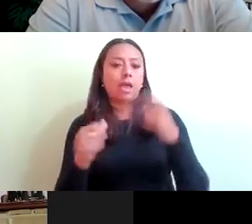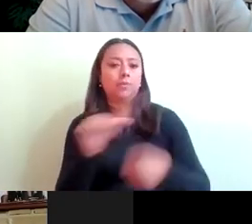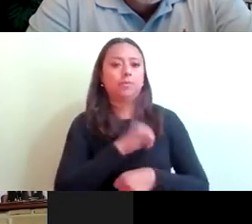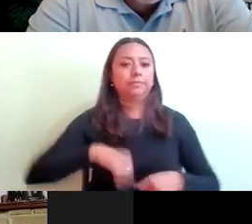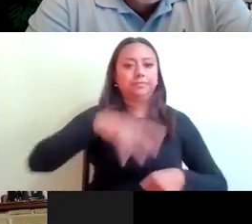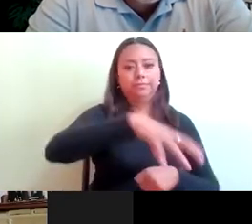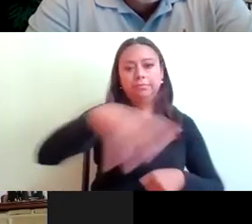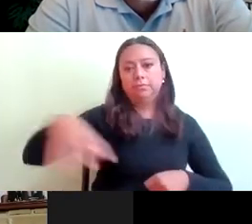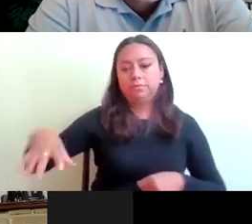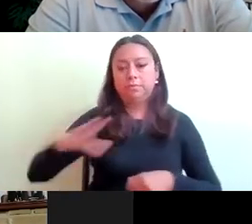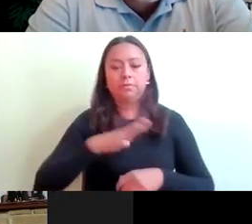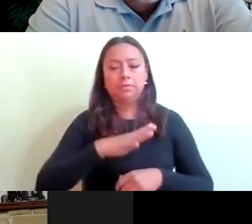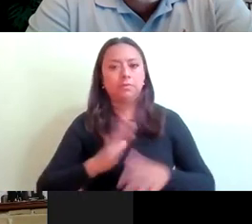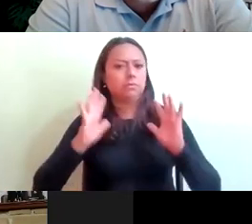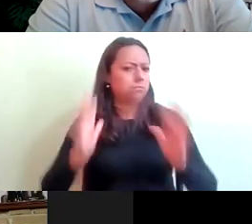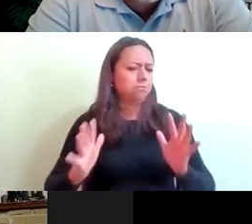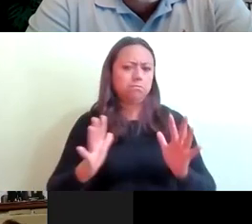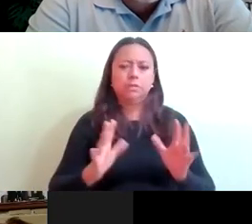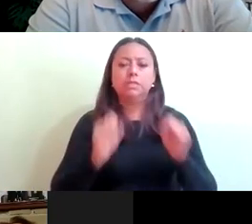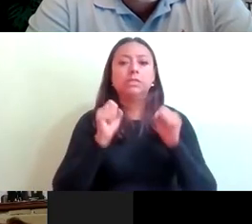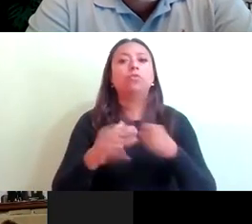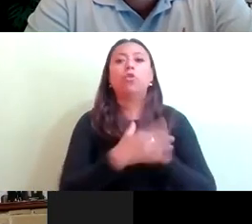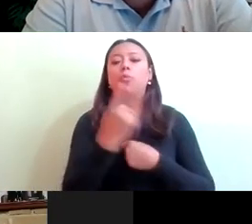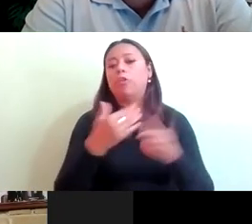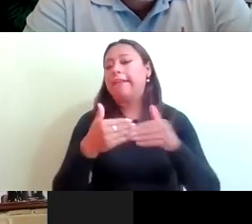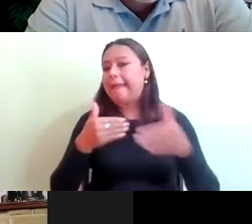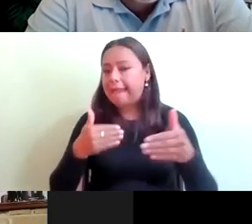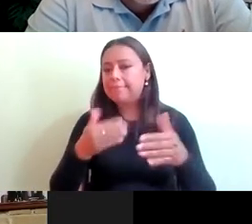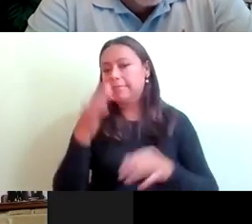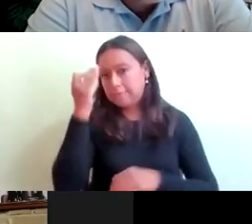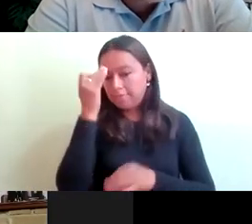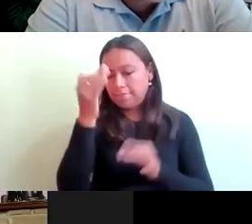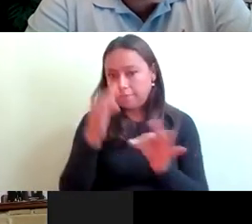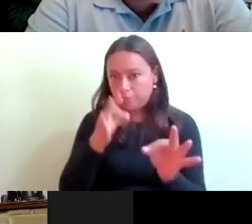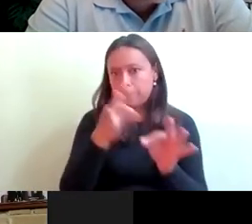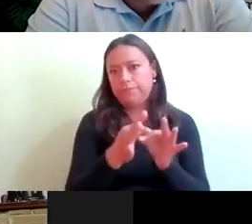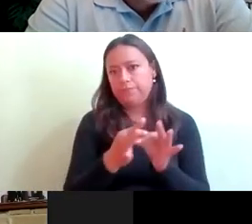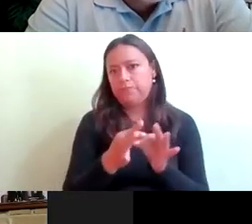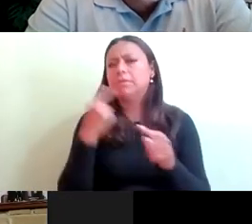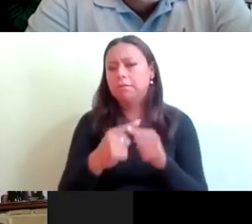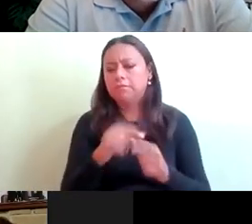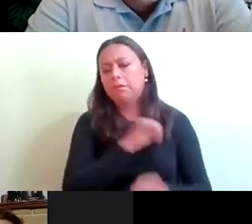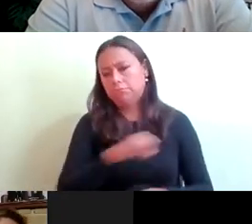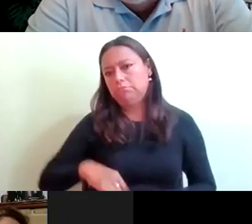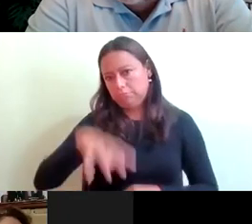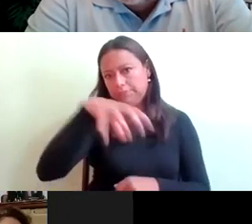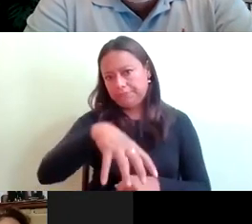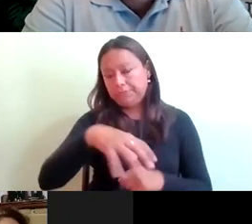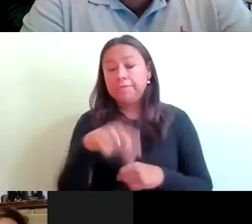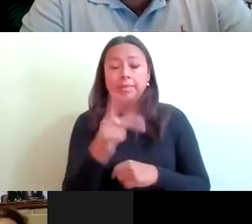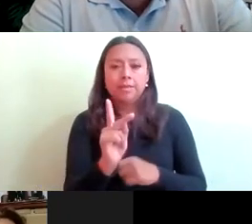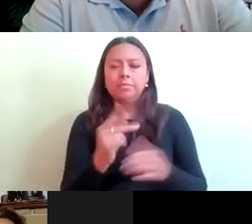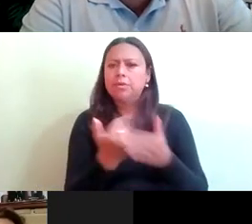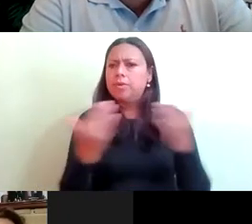tienen como hechos porque adelantó su ejecución la alcaldía. En el